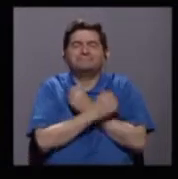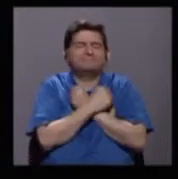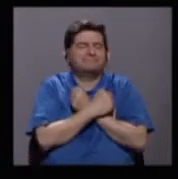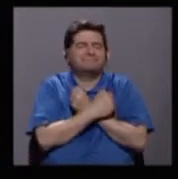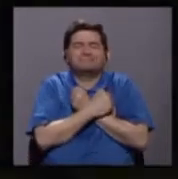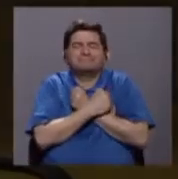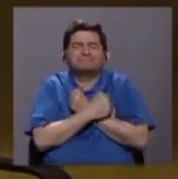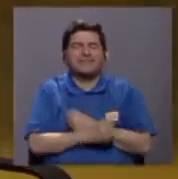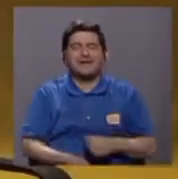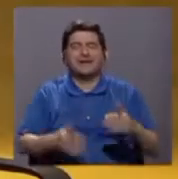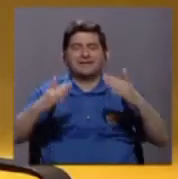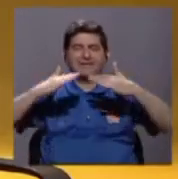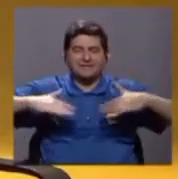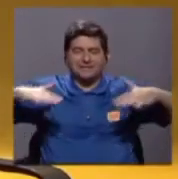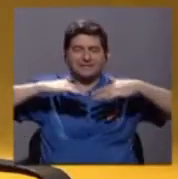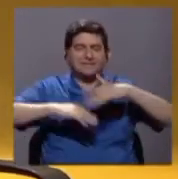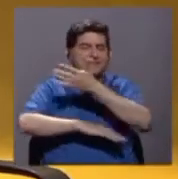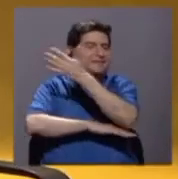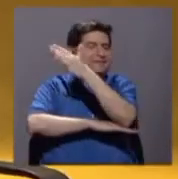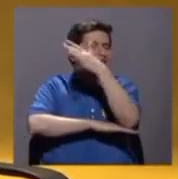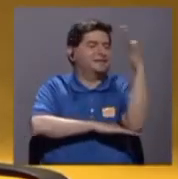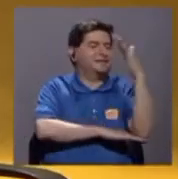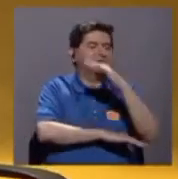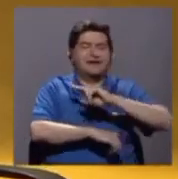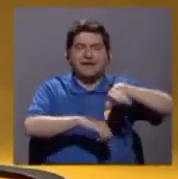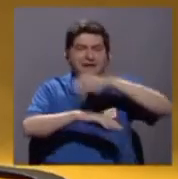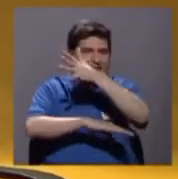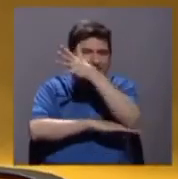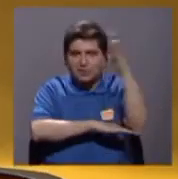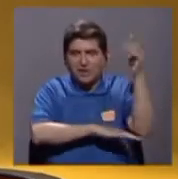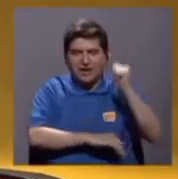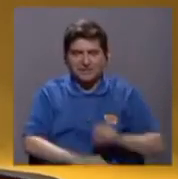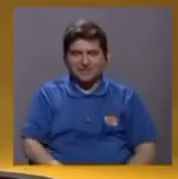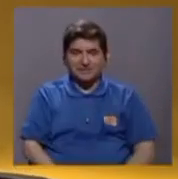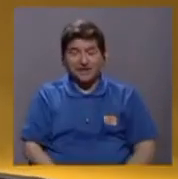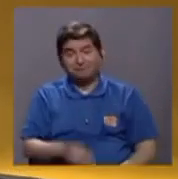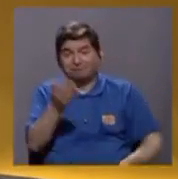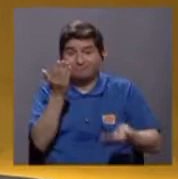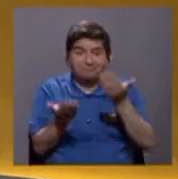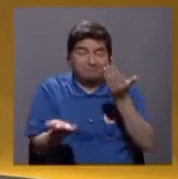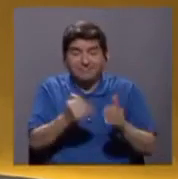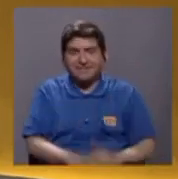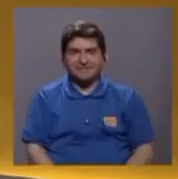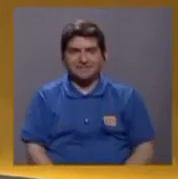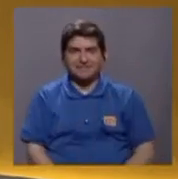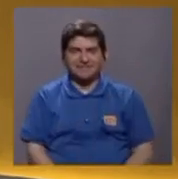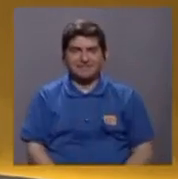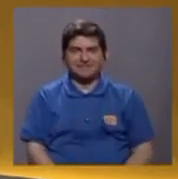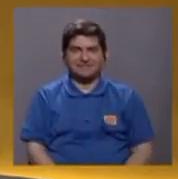enamorada del ambiente y de la naturaleza y de todas esas cosas, y aunque no era